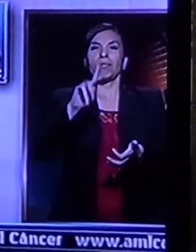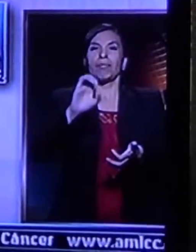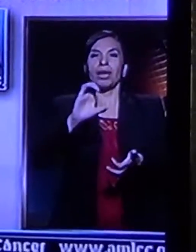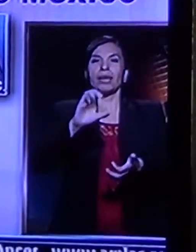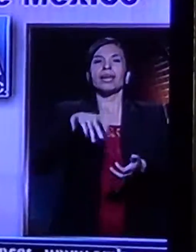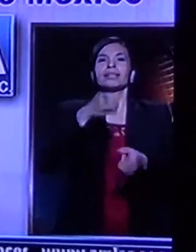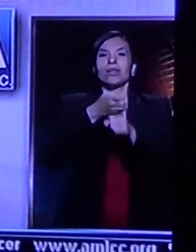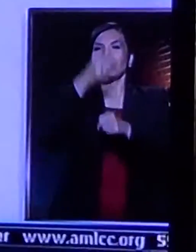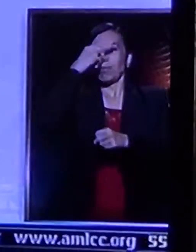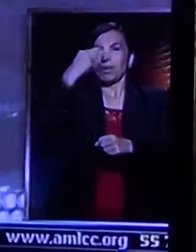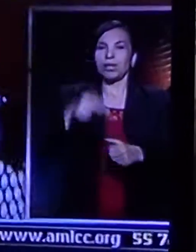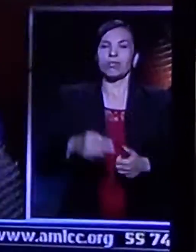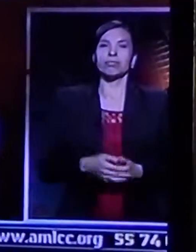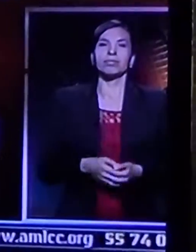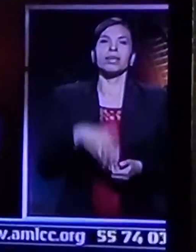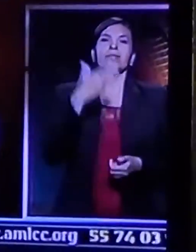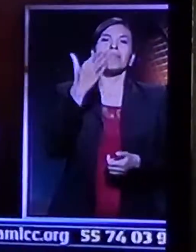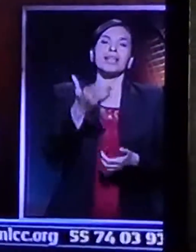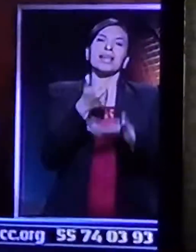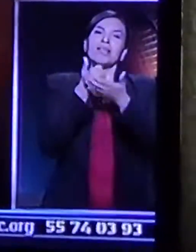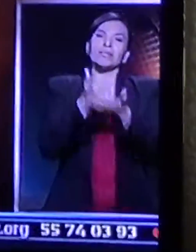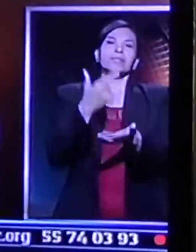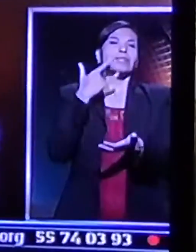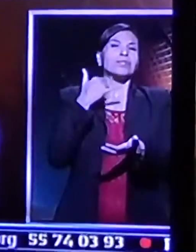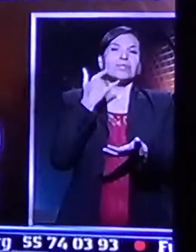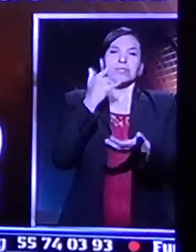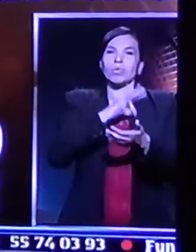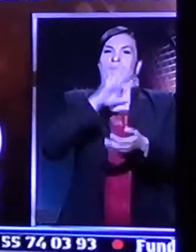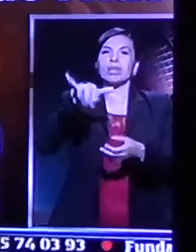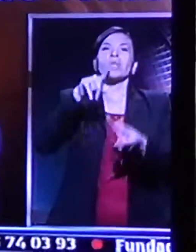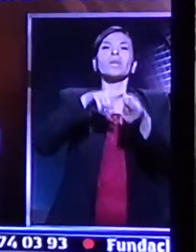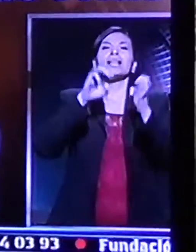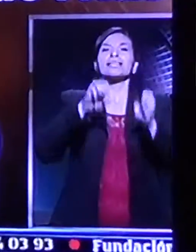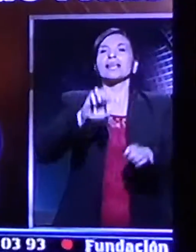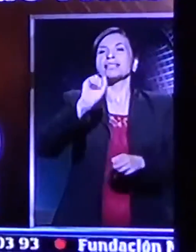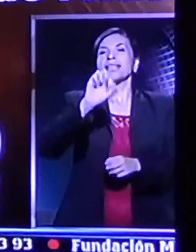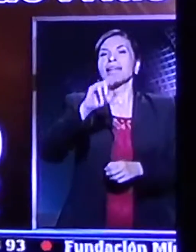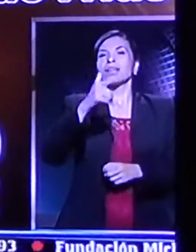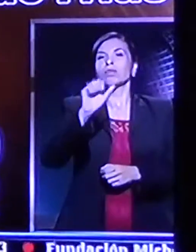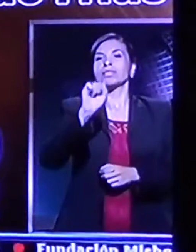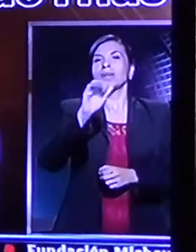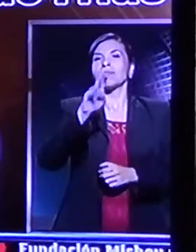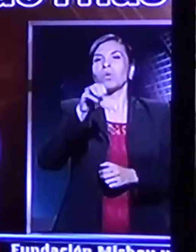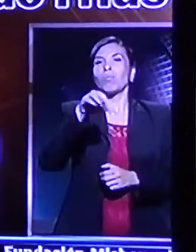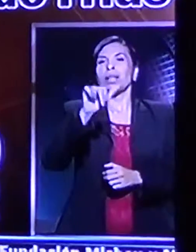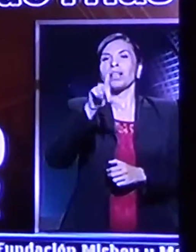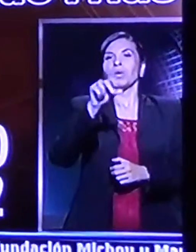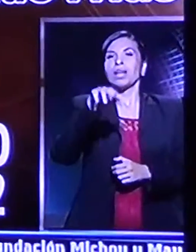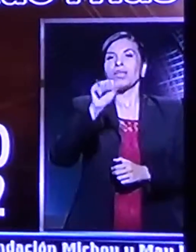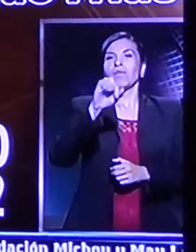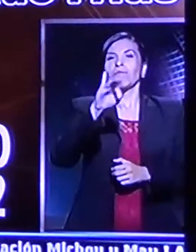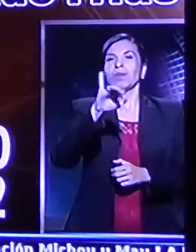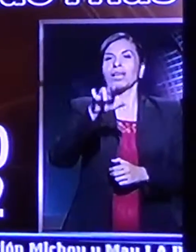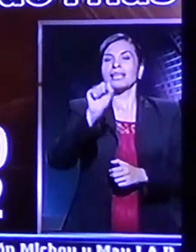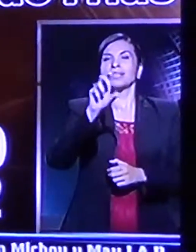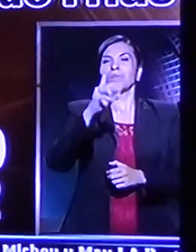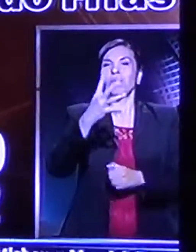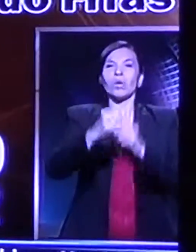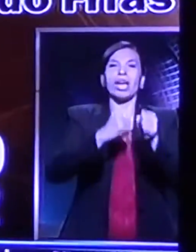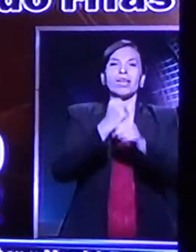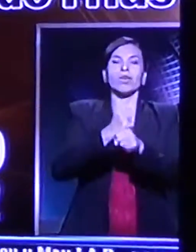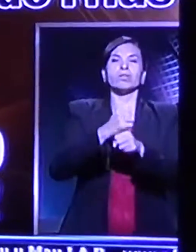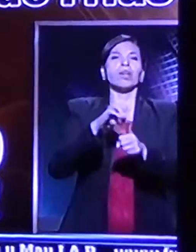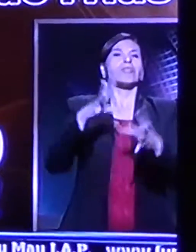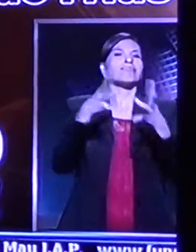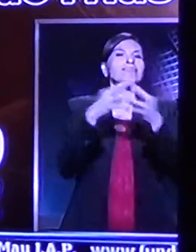de México. Se pide su amable colaboración para encontrar a Sergio Sabino Maldonado Frías, de 34 años de